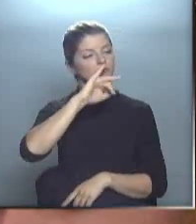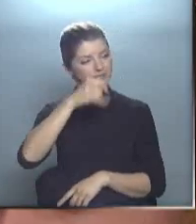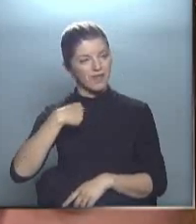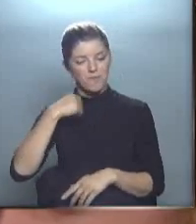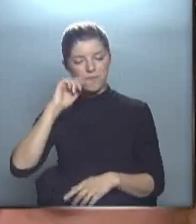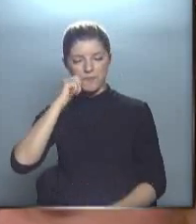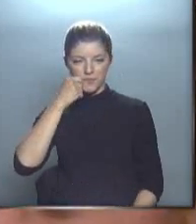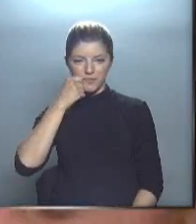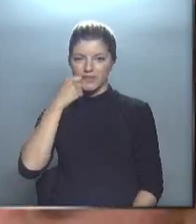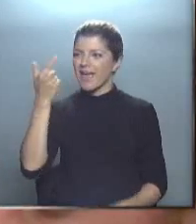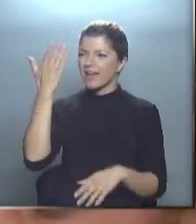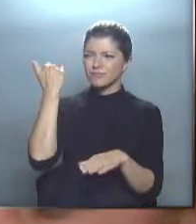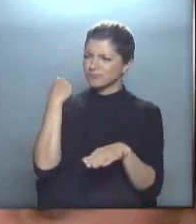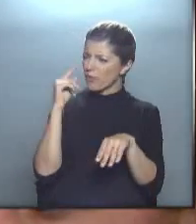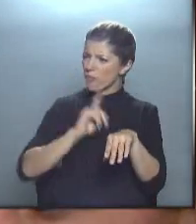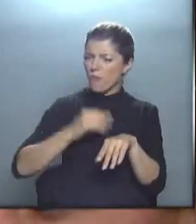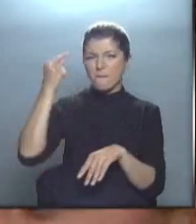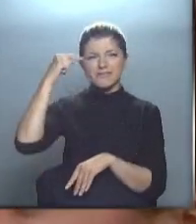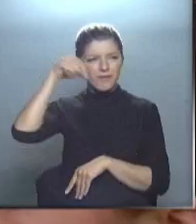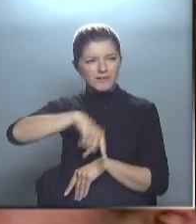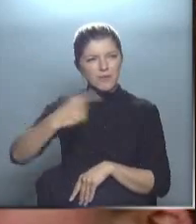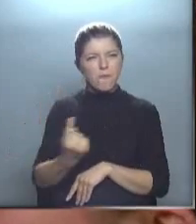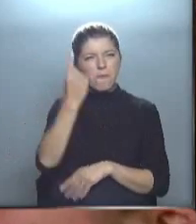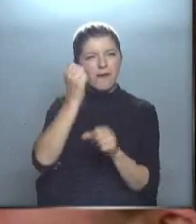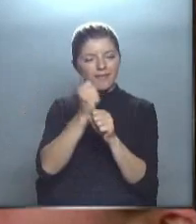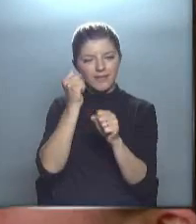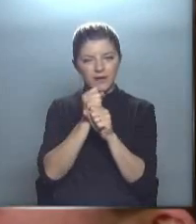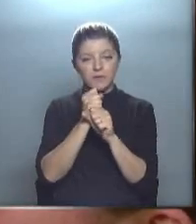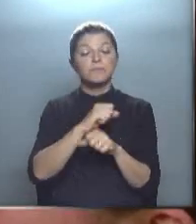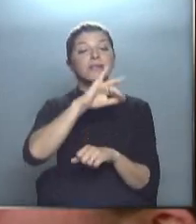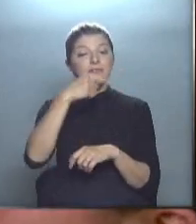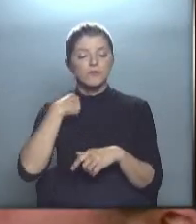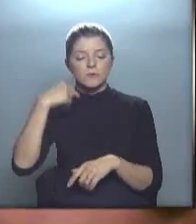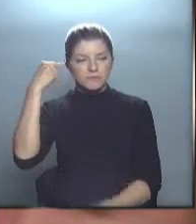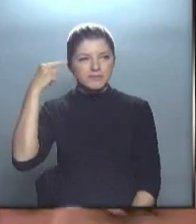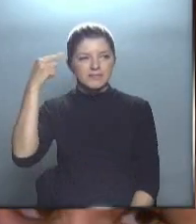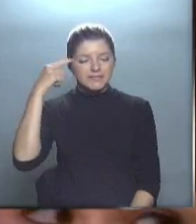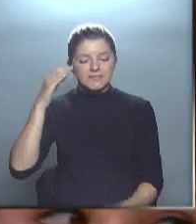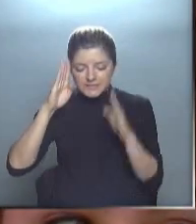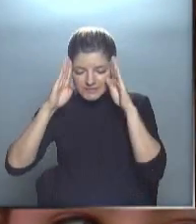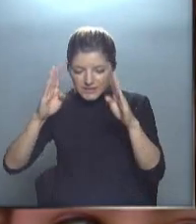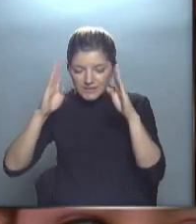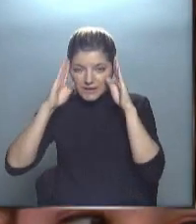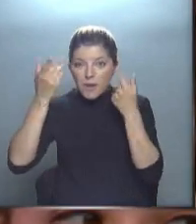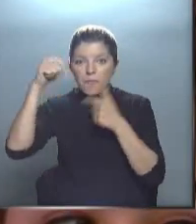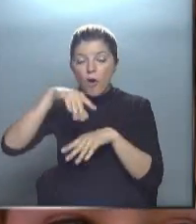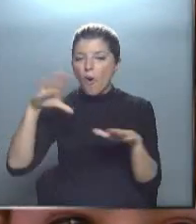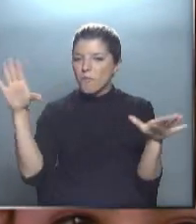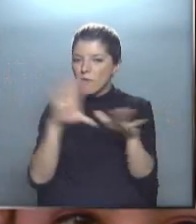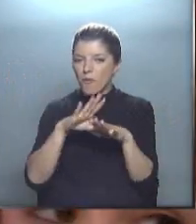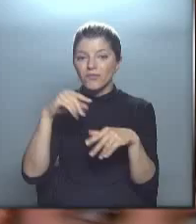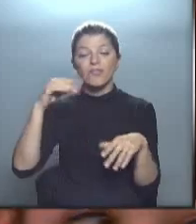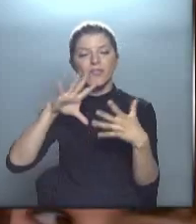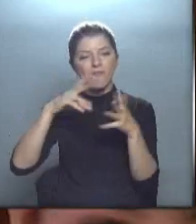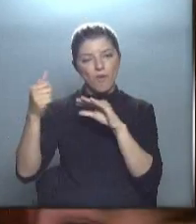hace mucho tiempo estuvo pensando en hacer este como su primer trabajo? Lo estuve pensando, pero digamos que en esta época de la comunicación, uh-huh,